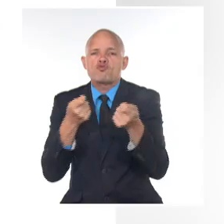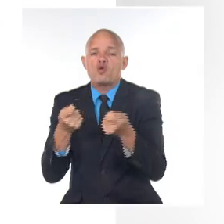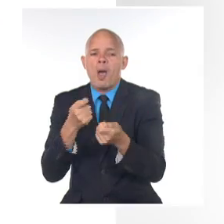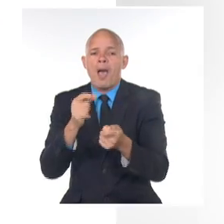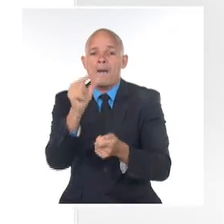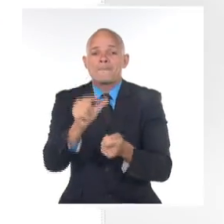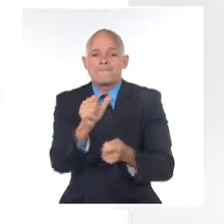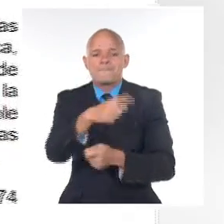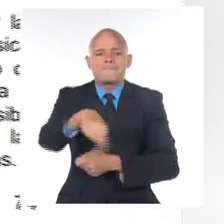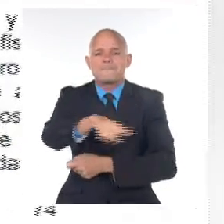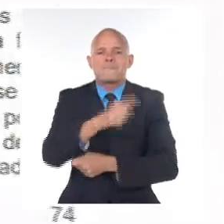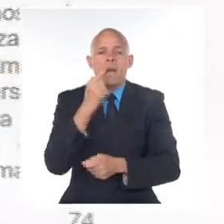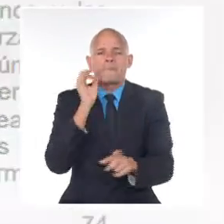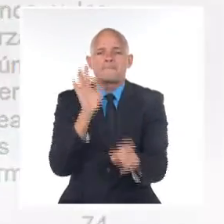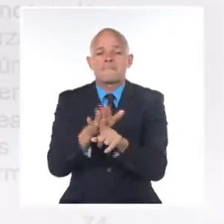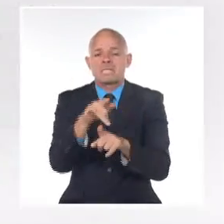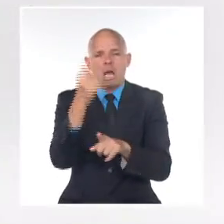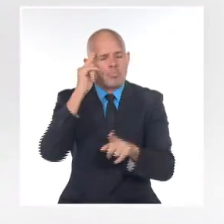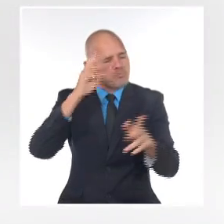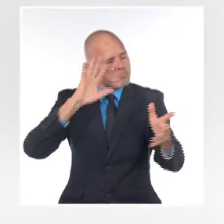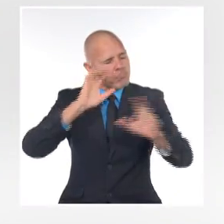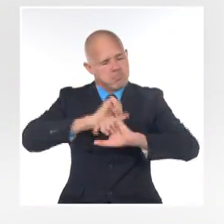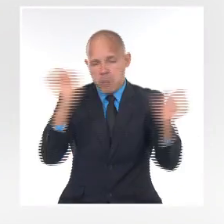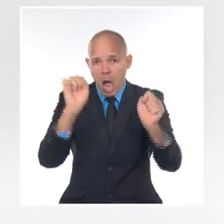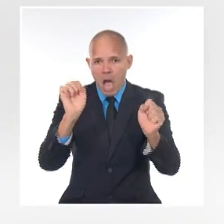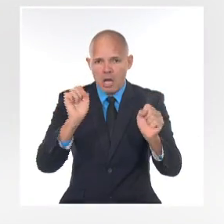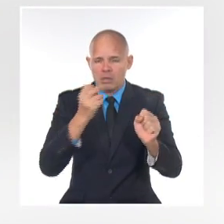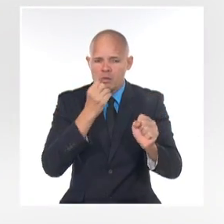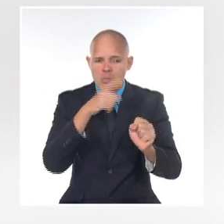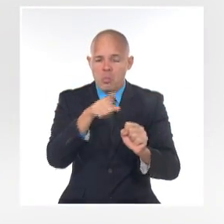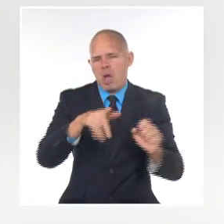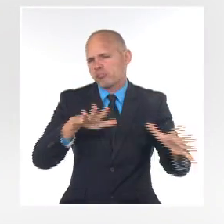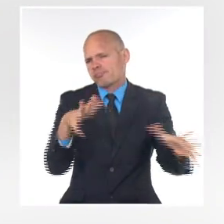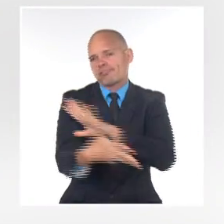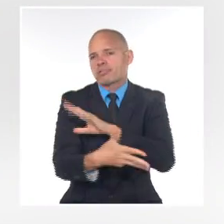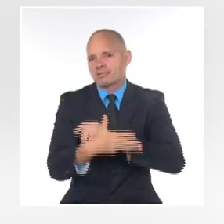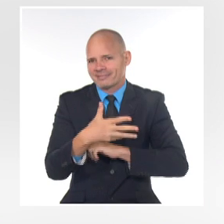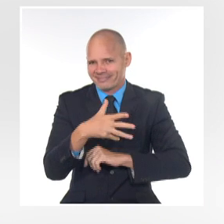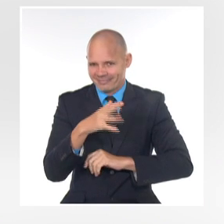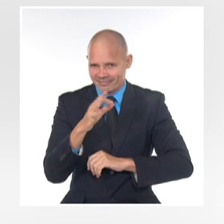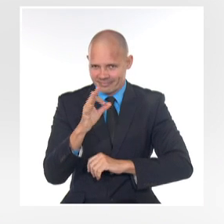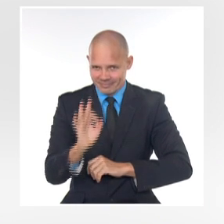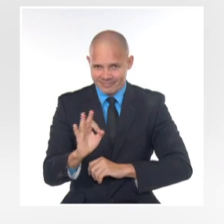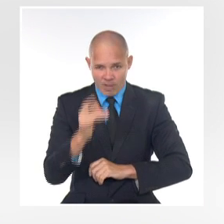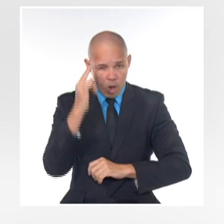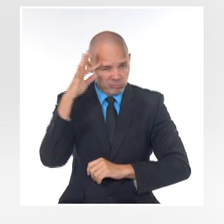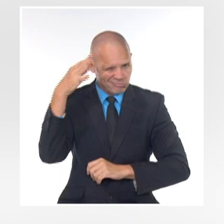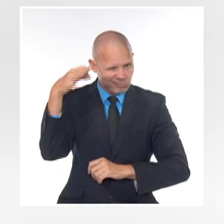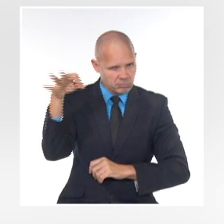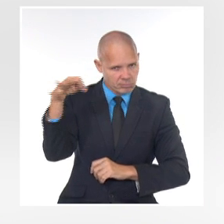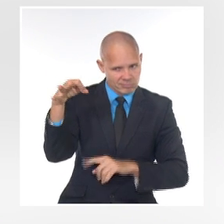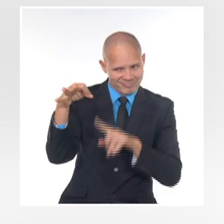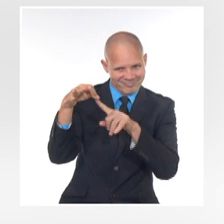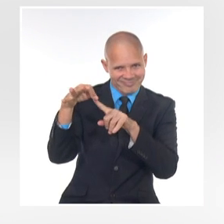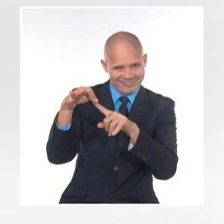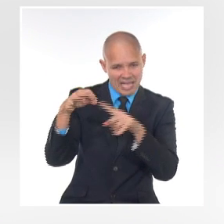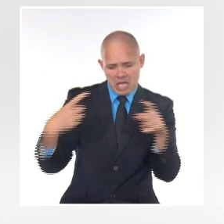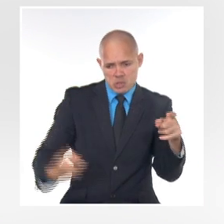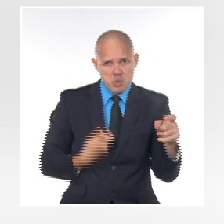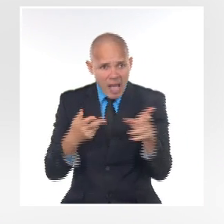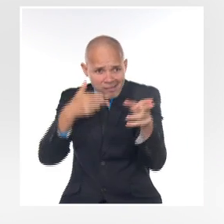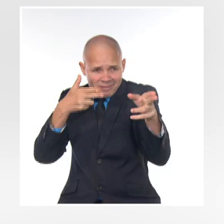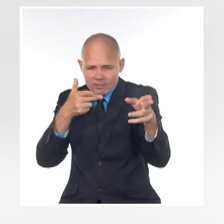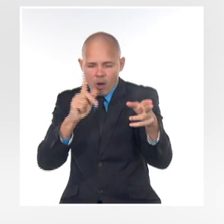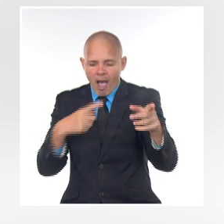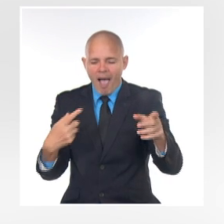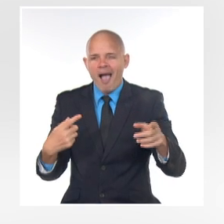una situación de desorden público generalizado en el país. Fundamentalmente utilizando la figura